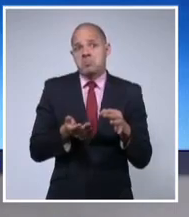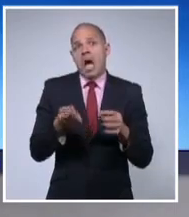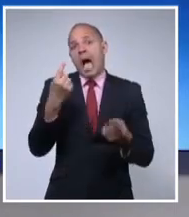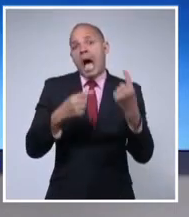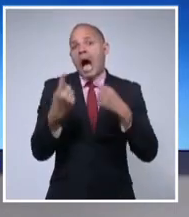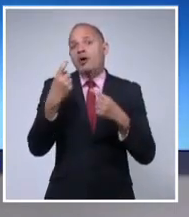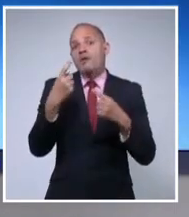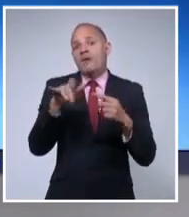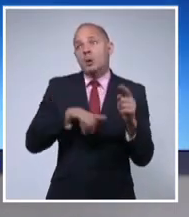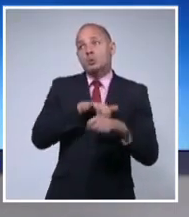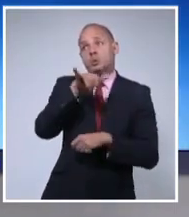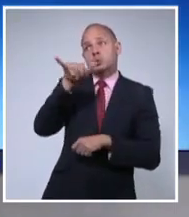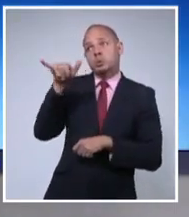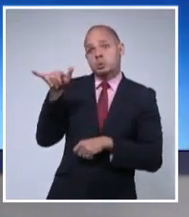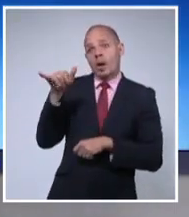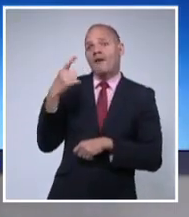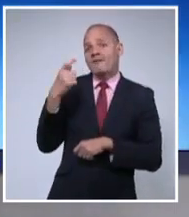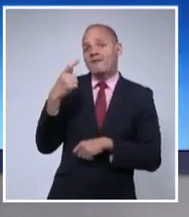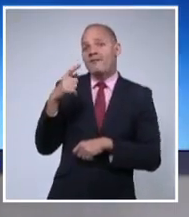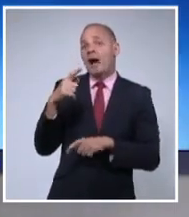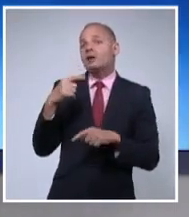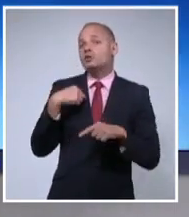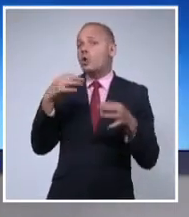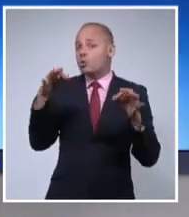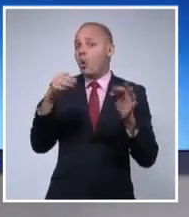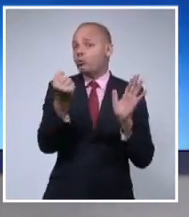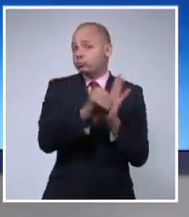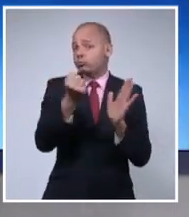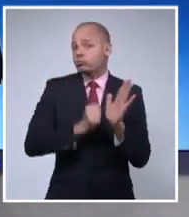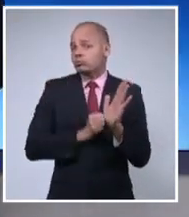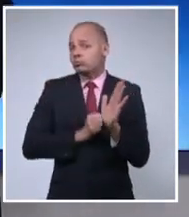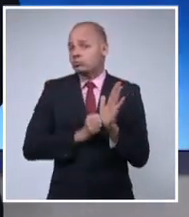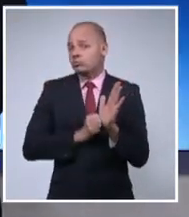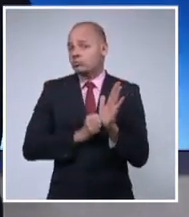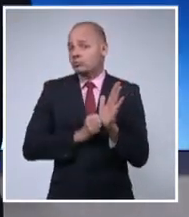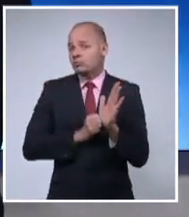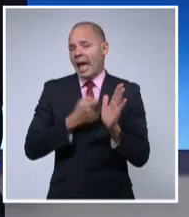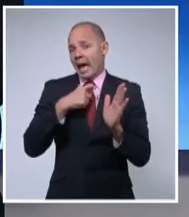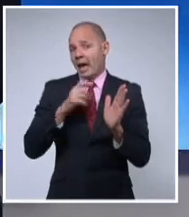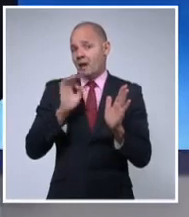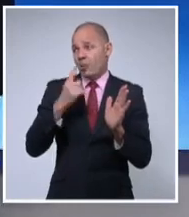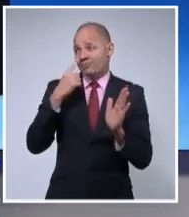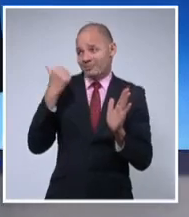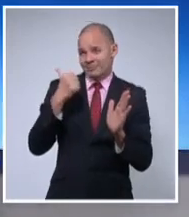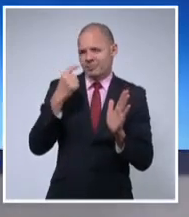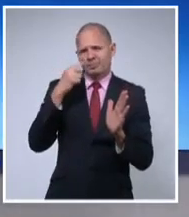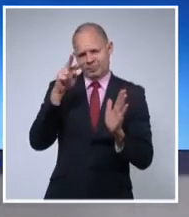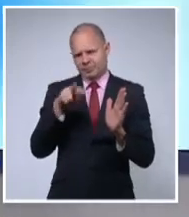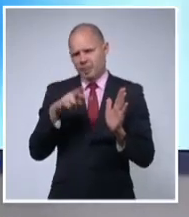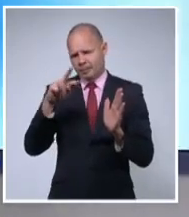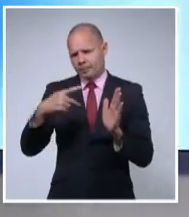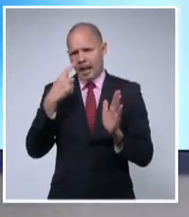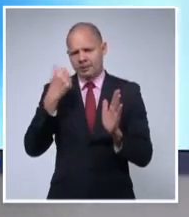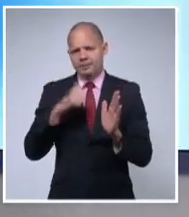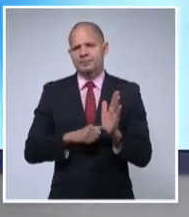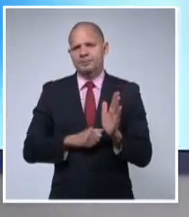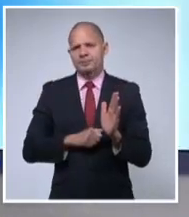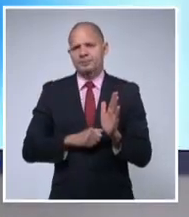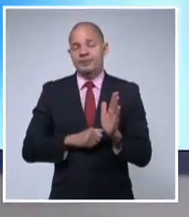el exterior, fuera de Cuba. Déjenme decirles que si leemos, vamos a ver de nuevo lo que dice Cibercuba, si leemos